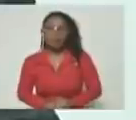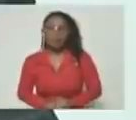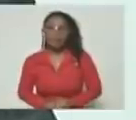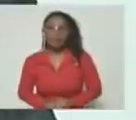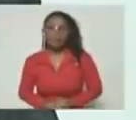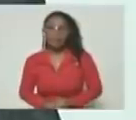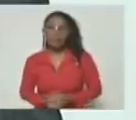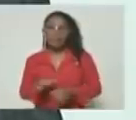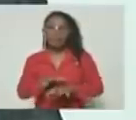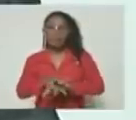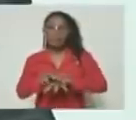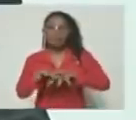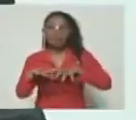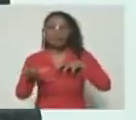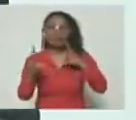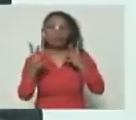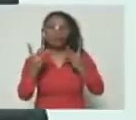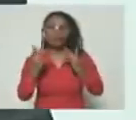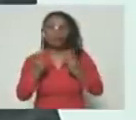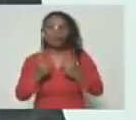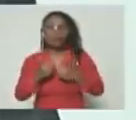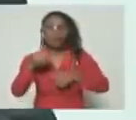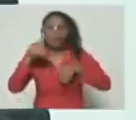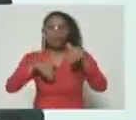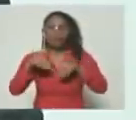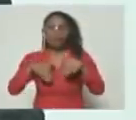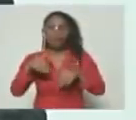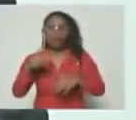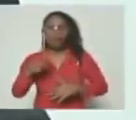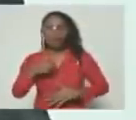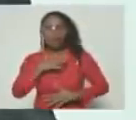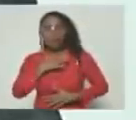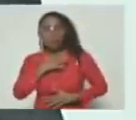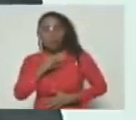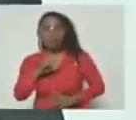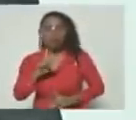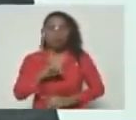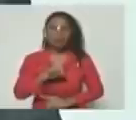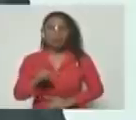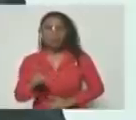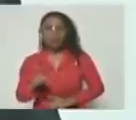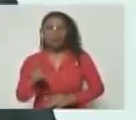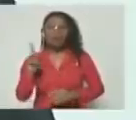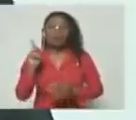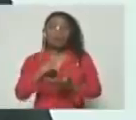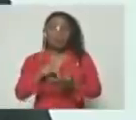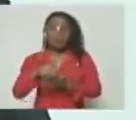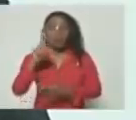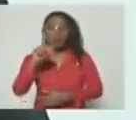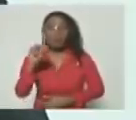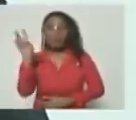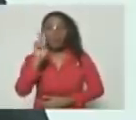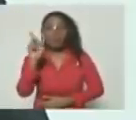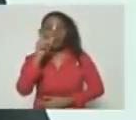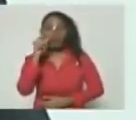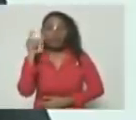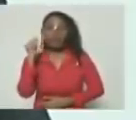mayor número de electores o simpatizantes, pero que son parte también de los venezolanos.